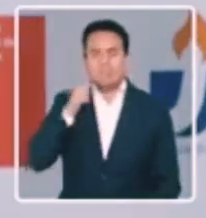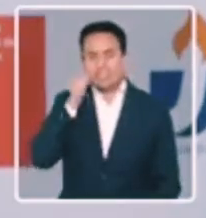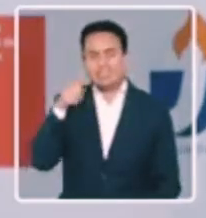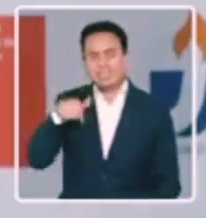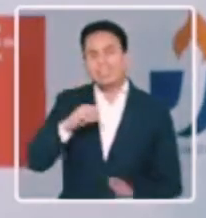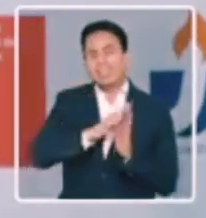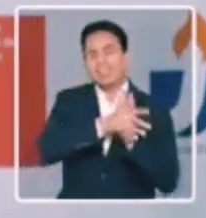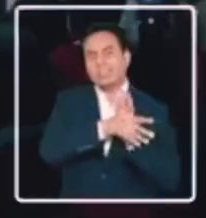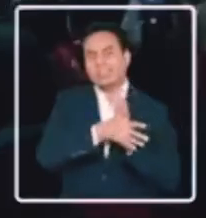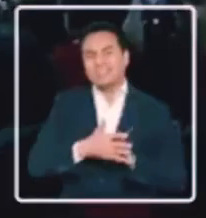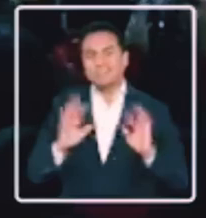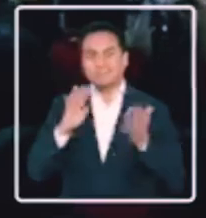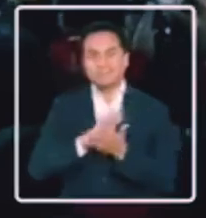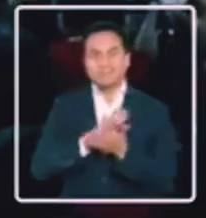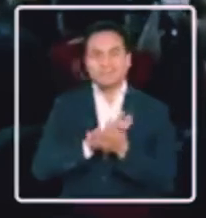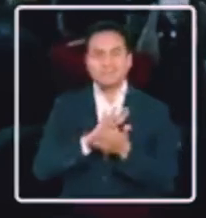la